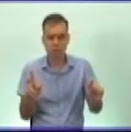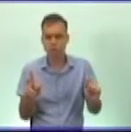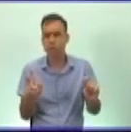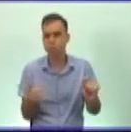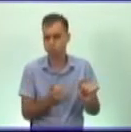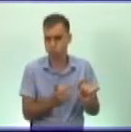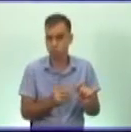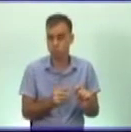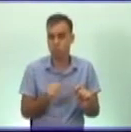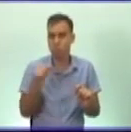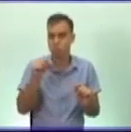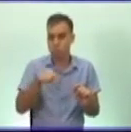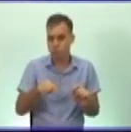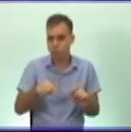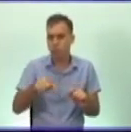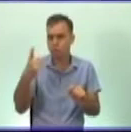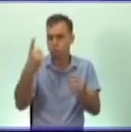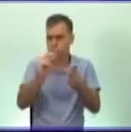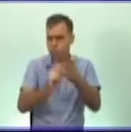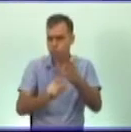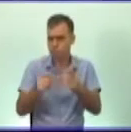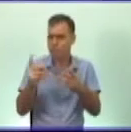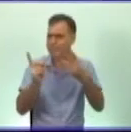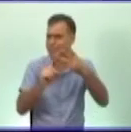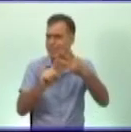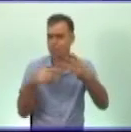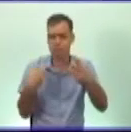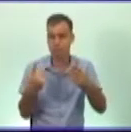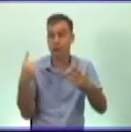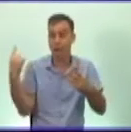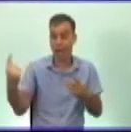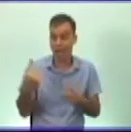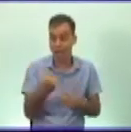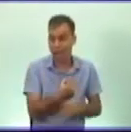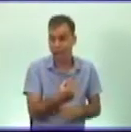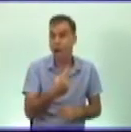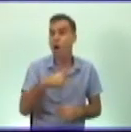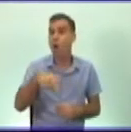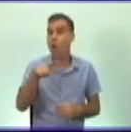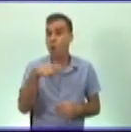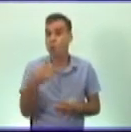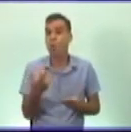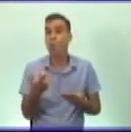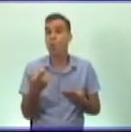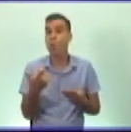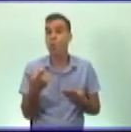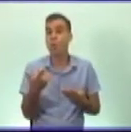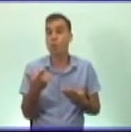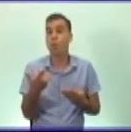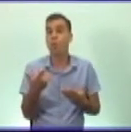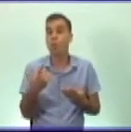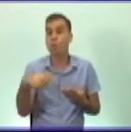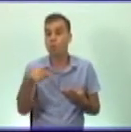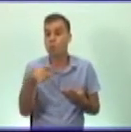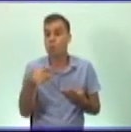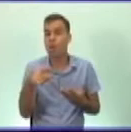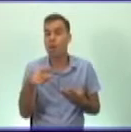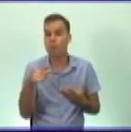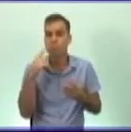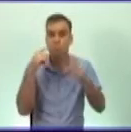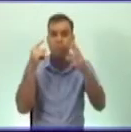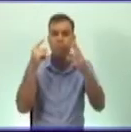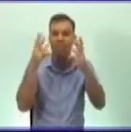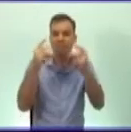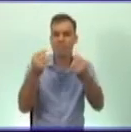hacer un ejercicio más, pero fíjense que en cada uno de ellos es muy importante que ustedes en la figura marquen qué datos